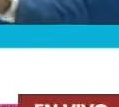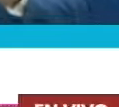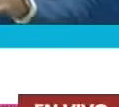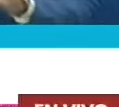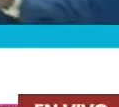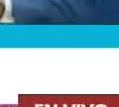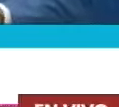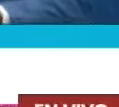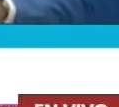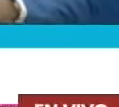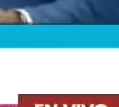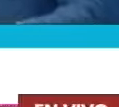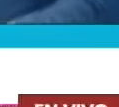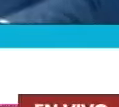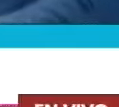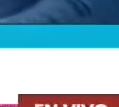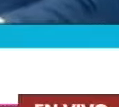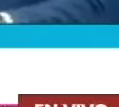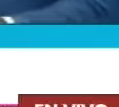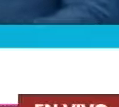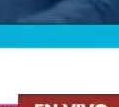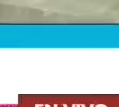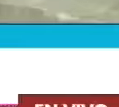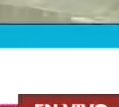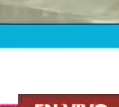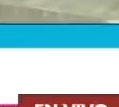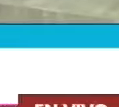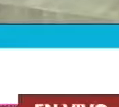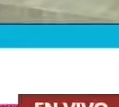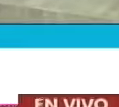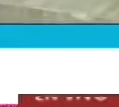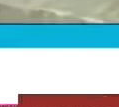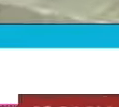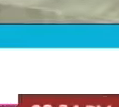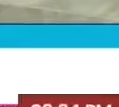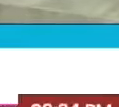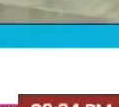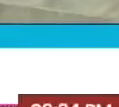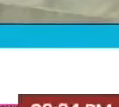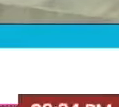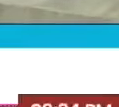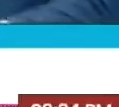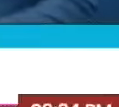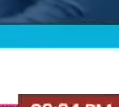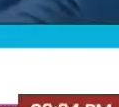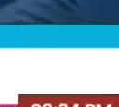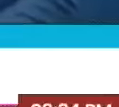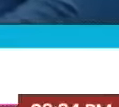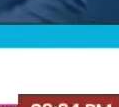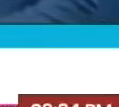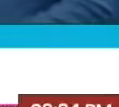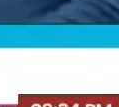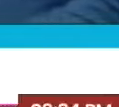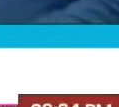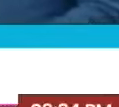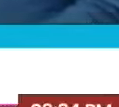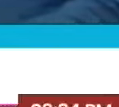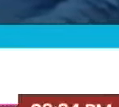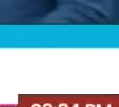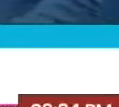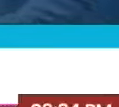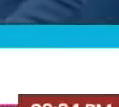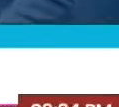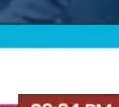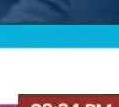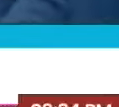Solidario que marca los precedentes, leal y valiente, social y consecuente, dando respuesta inmediata a toda la gente, diariamente impulsando una patria productiva,